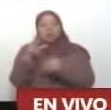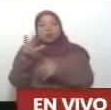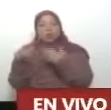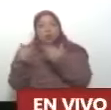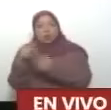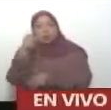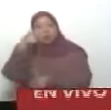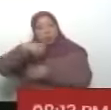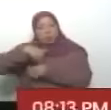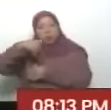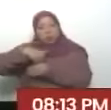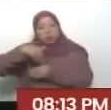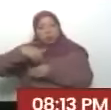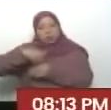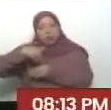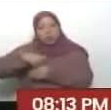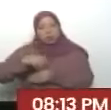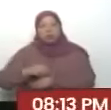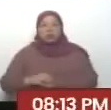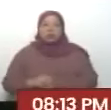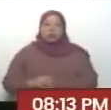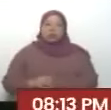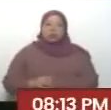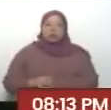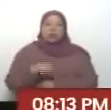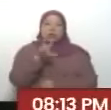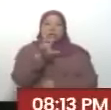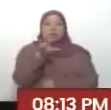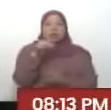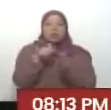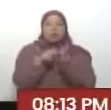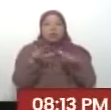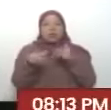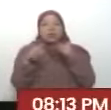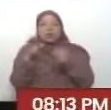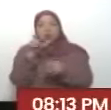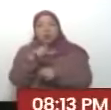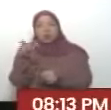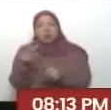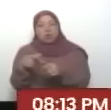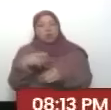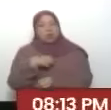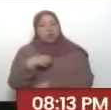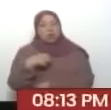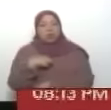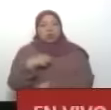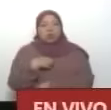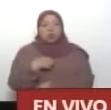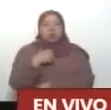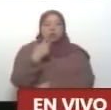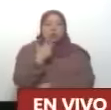10.009.932 votos. Y el 3.69% no, quiere decir